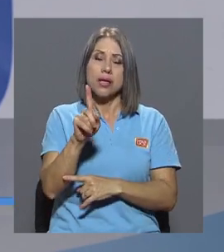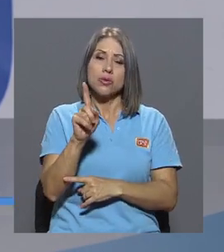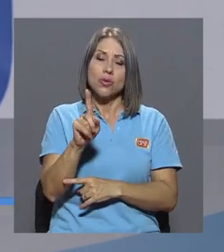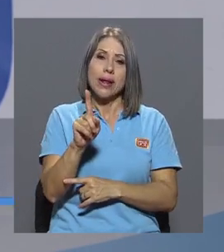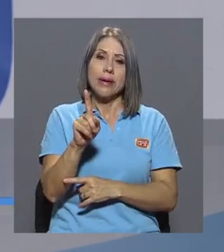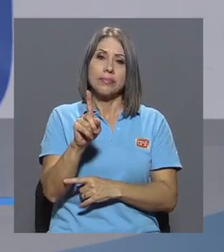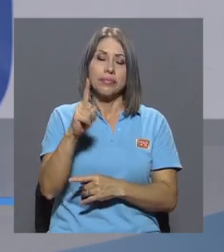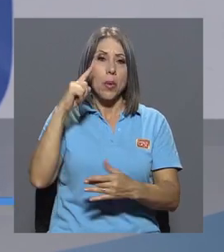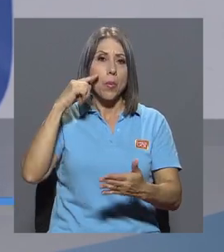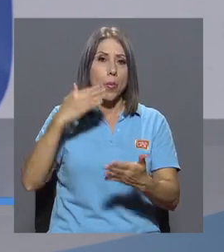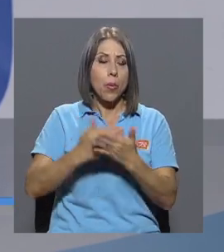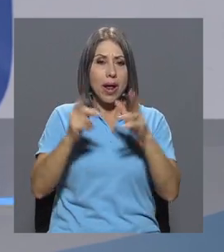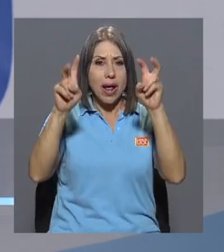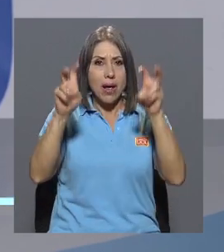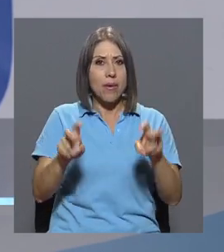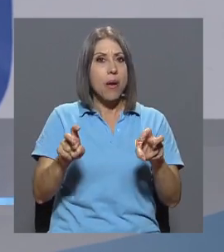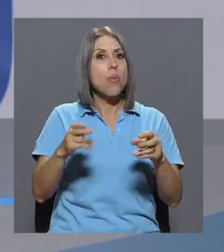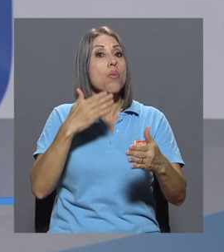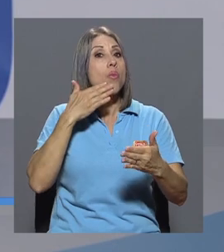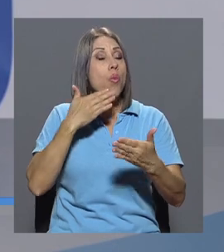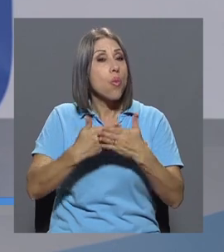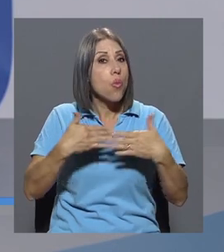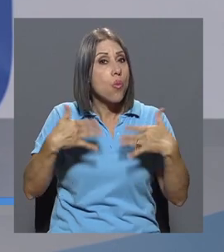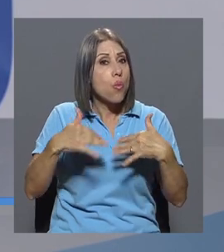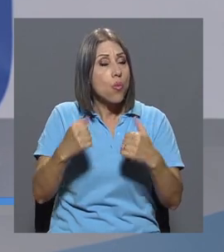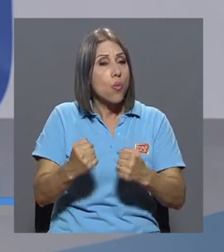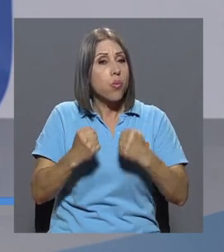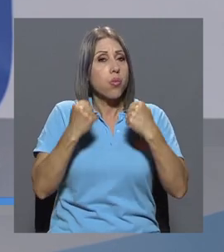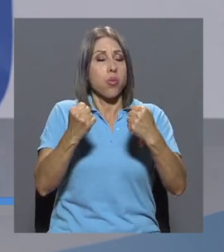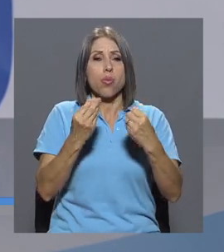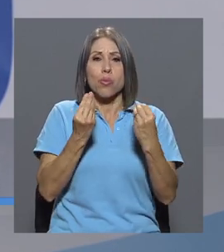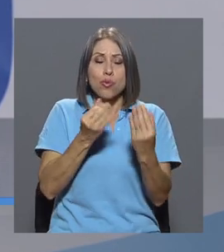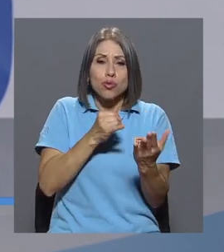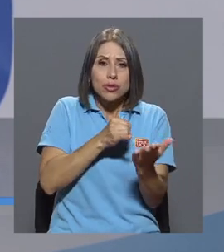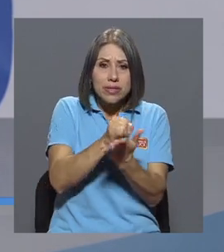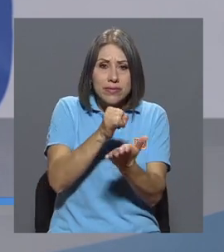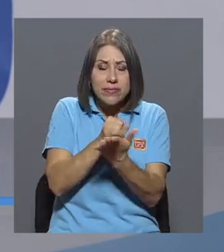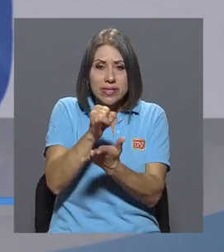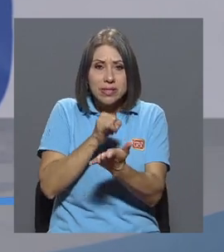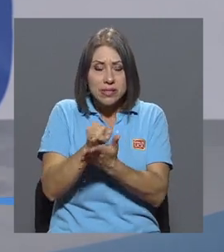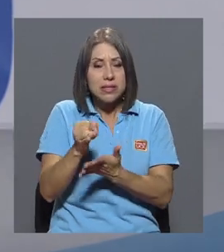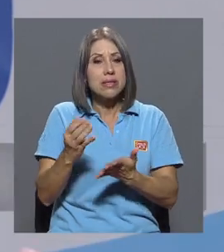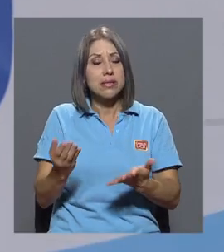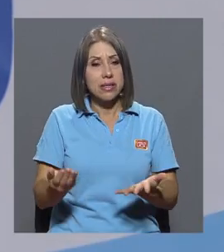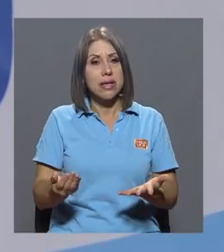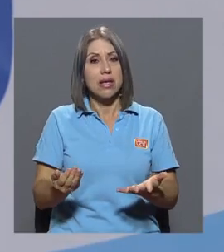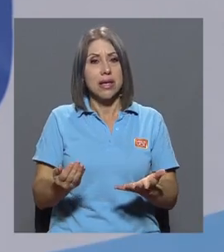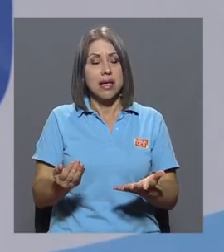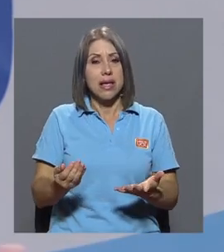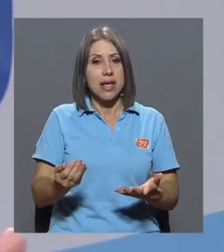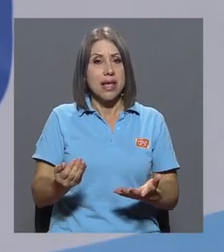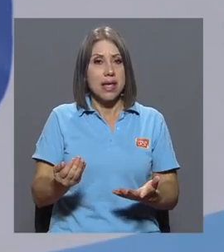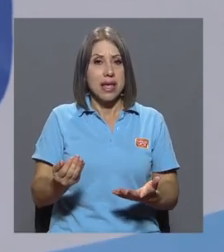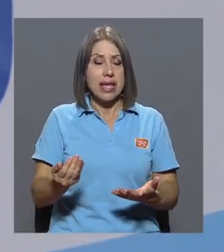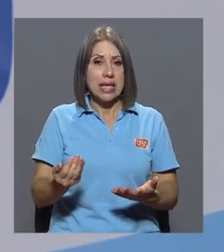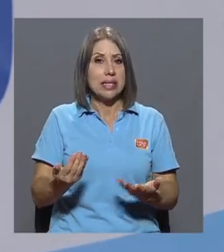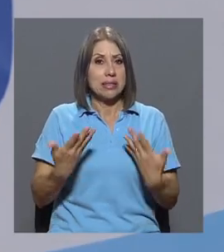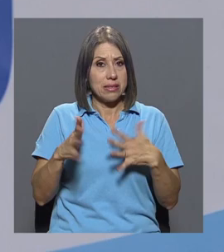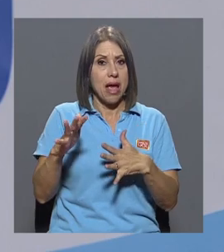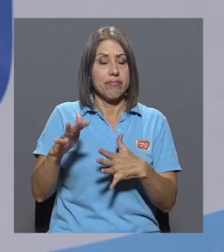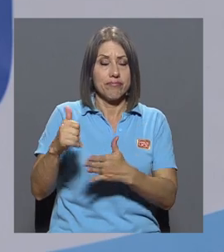una prueba muy robusta que lleva mucha investigación y hemos tenido ayuda